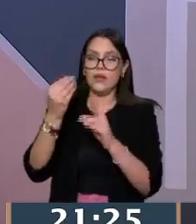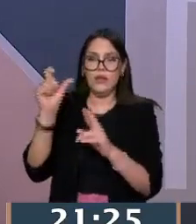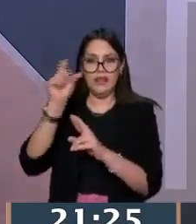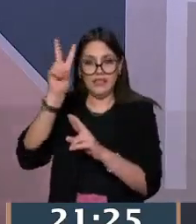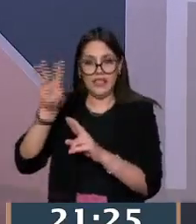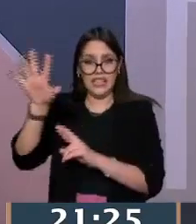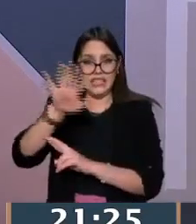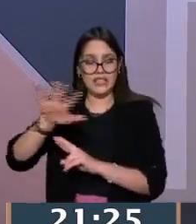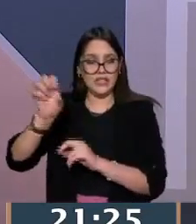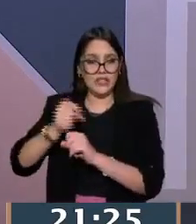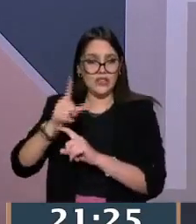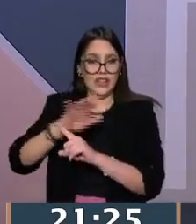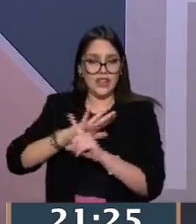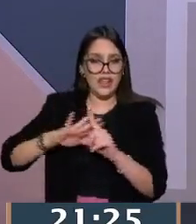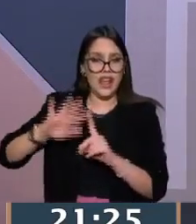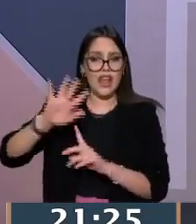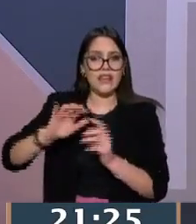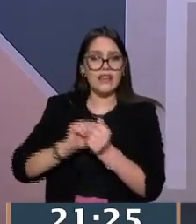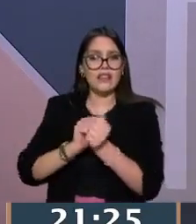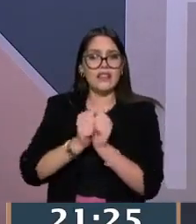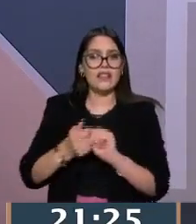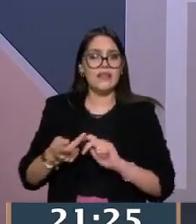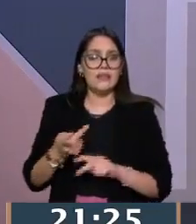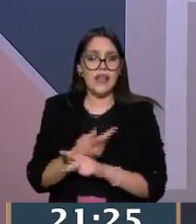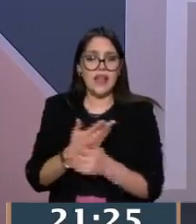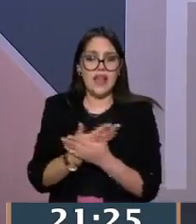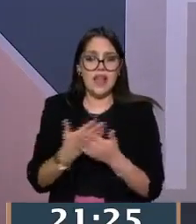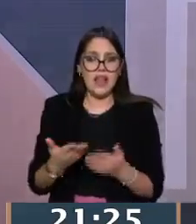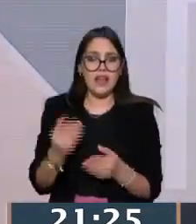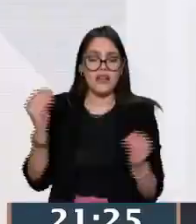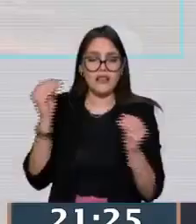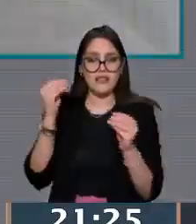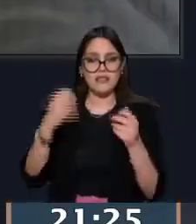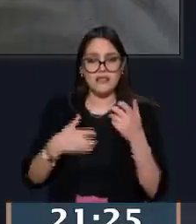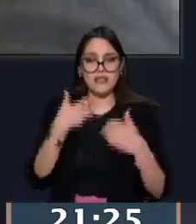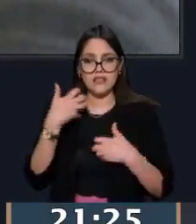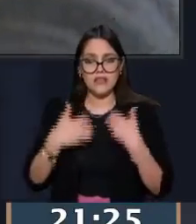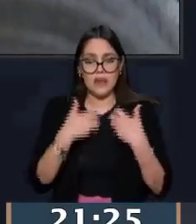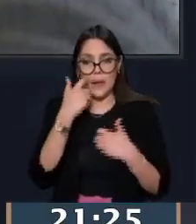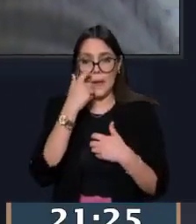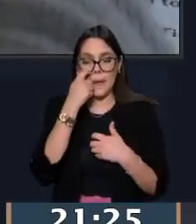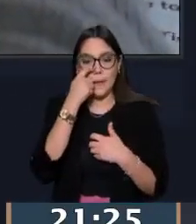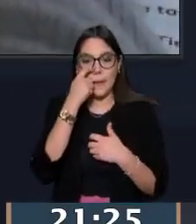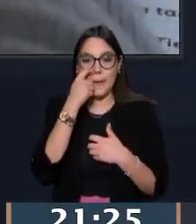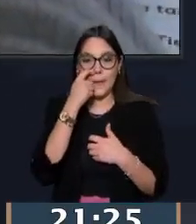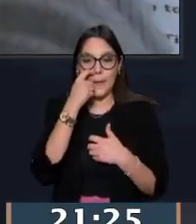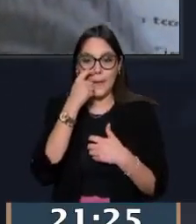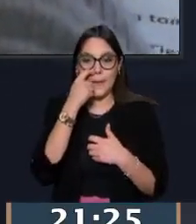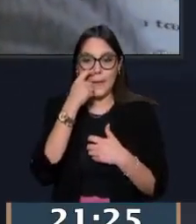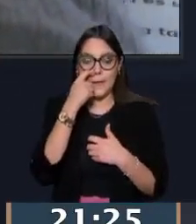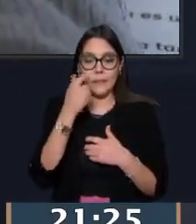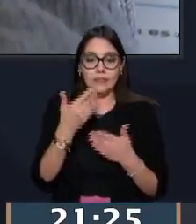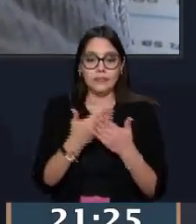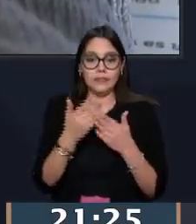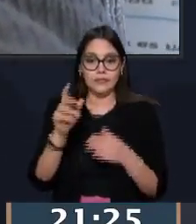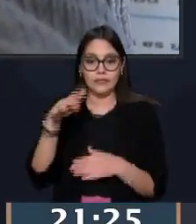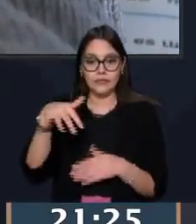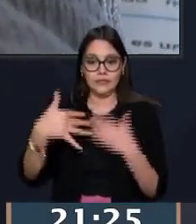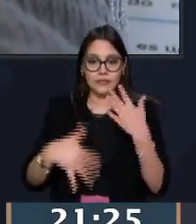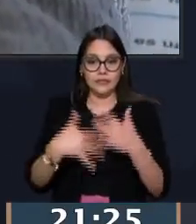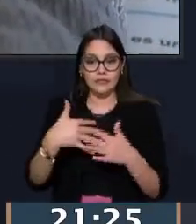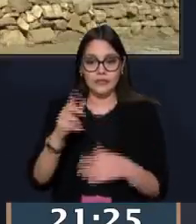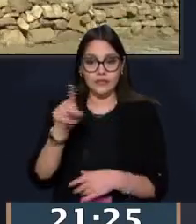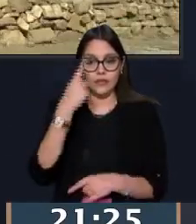sociedad que paga salarios. Ahorita estaban peleándose por los ultimitos, ¿no? El $15 por